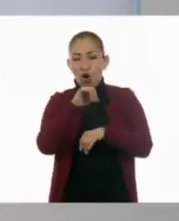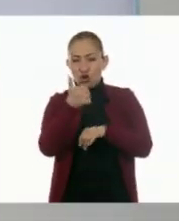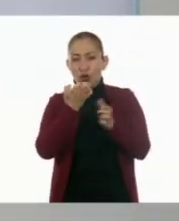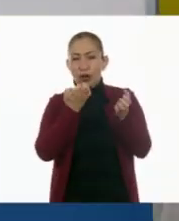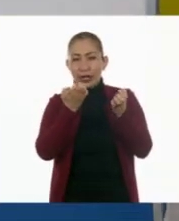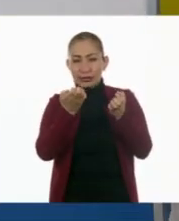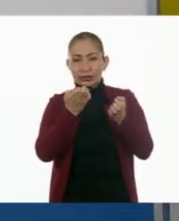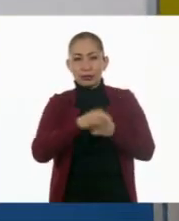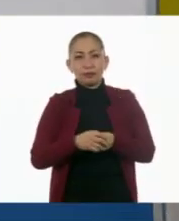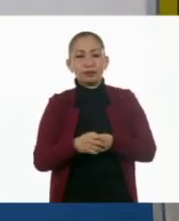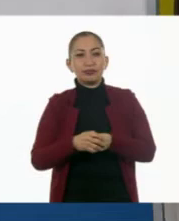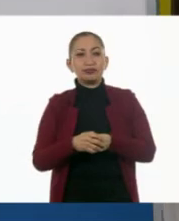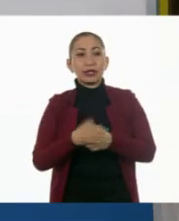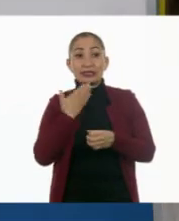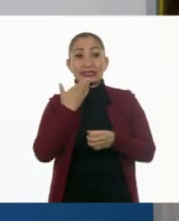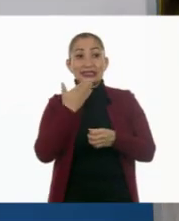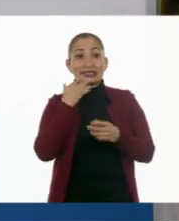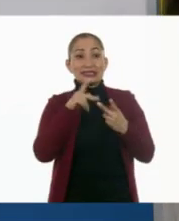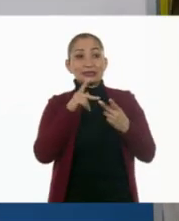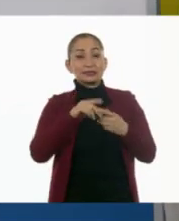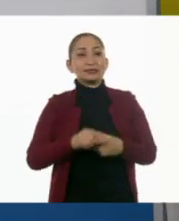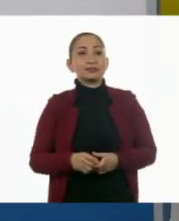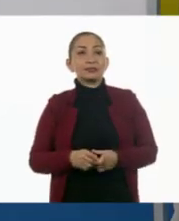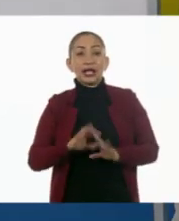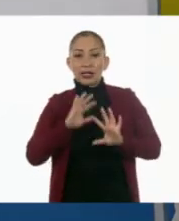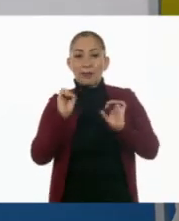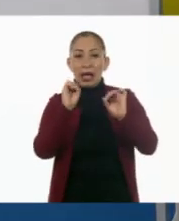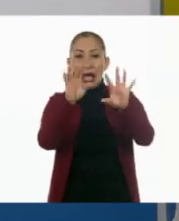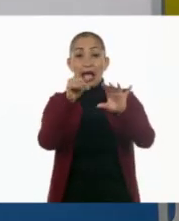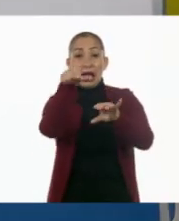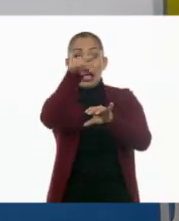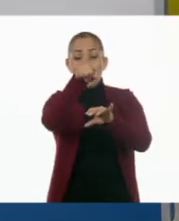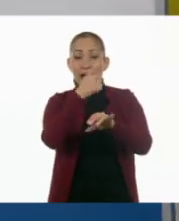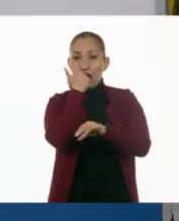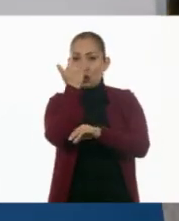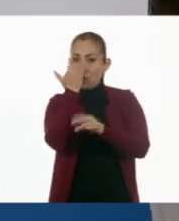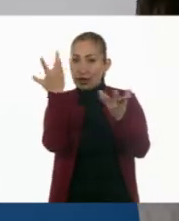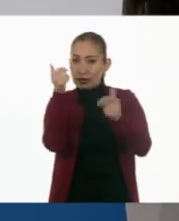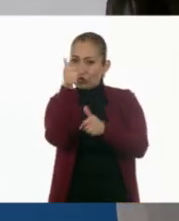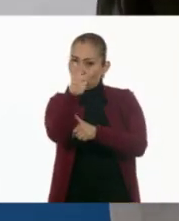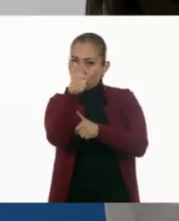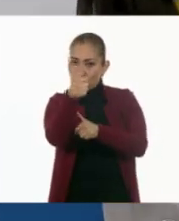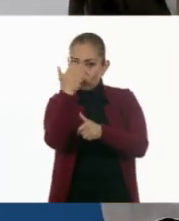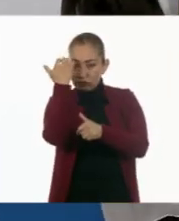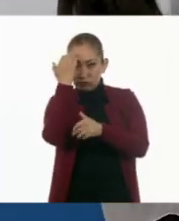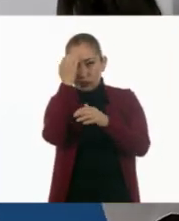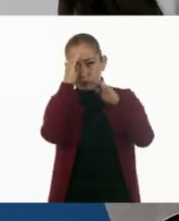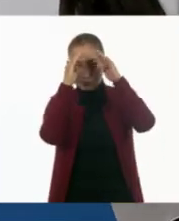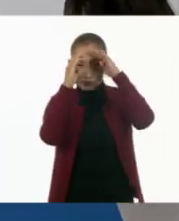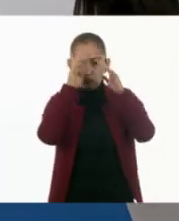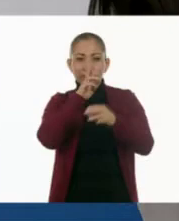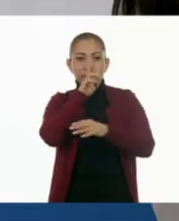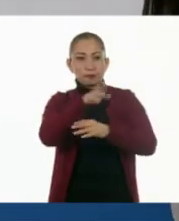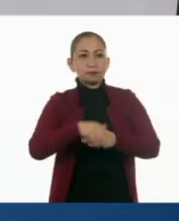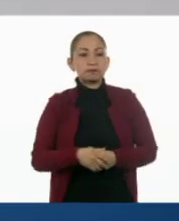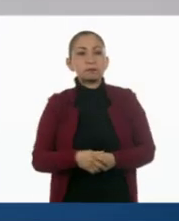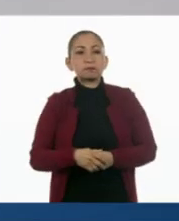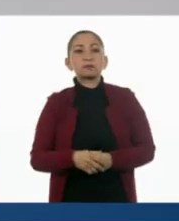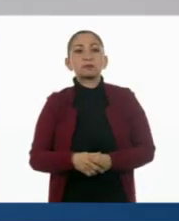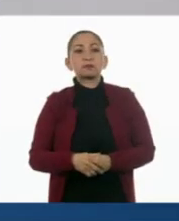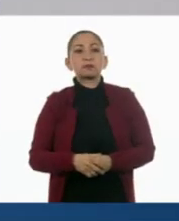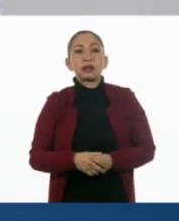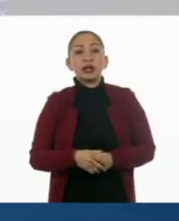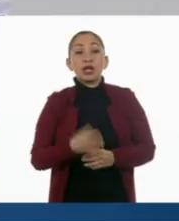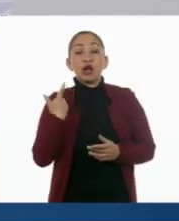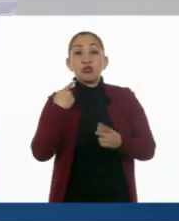otra. Ah, perfecto. Sí, y ya para dejar que los chicos también, pues, contesten. Uh-huh. Ajá. Vamos a ver ahora, nos